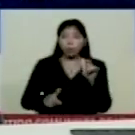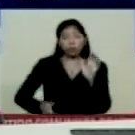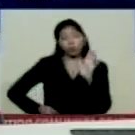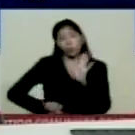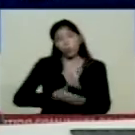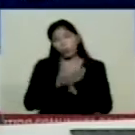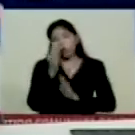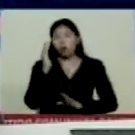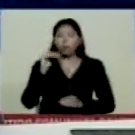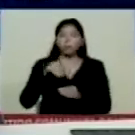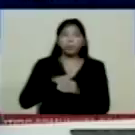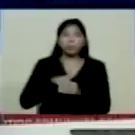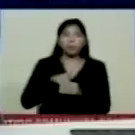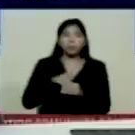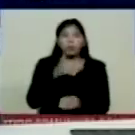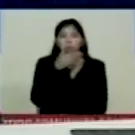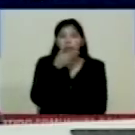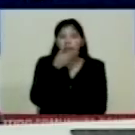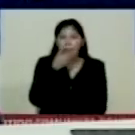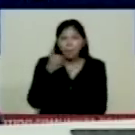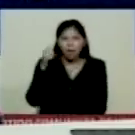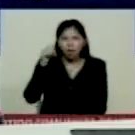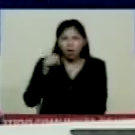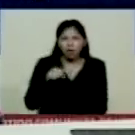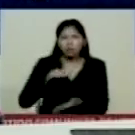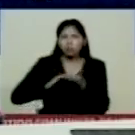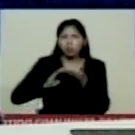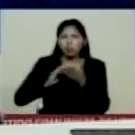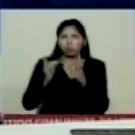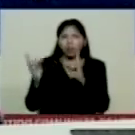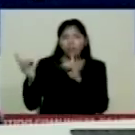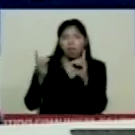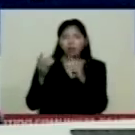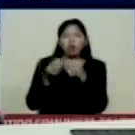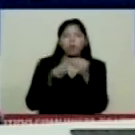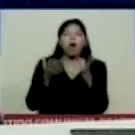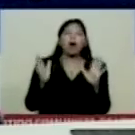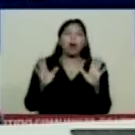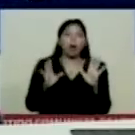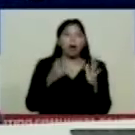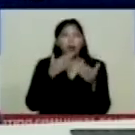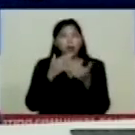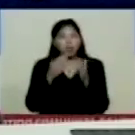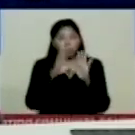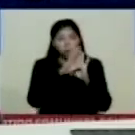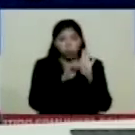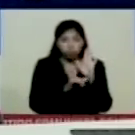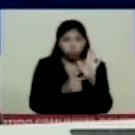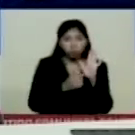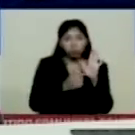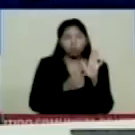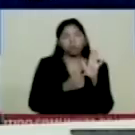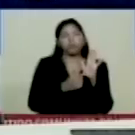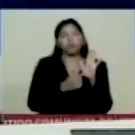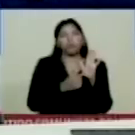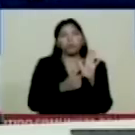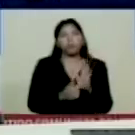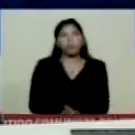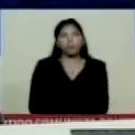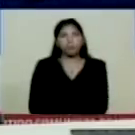más perfecta de diálogo que tiene este país, gracias a su constitución, que es la Asamblea Nacional